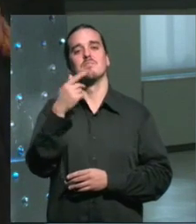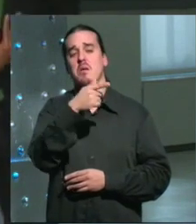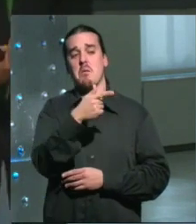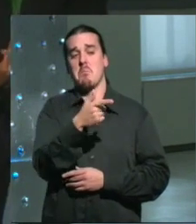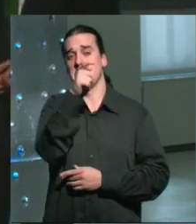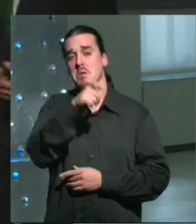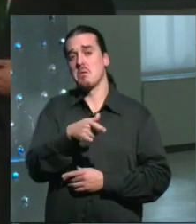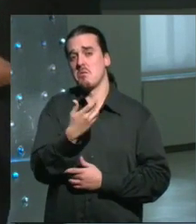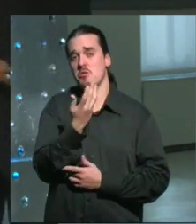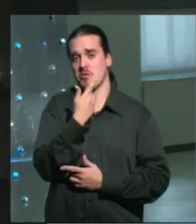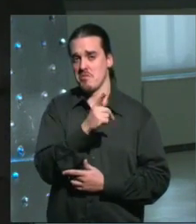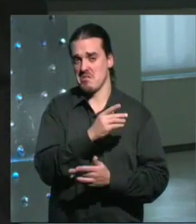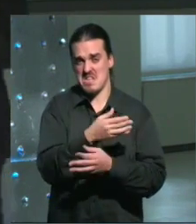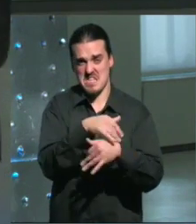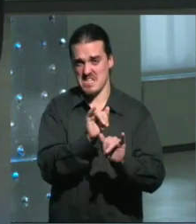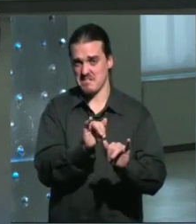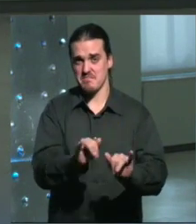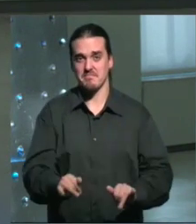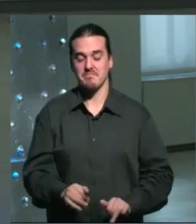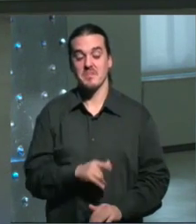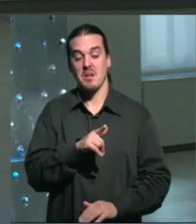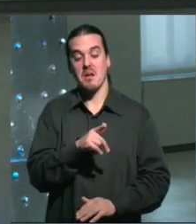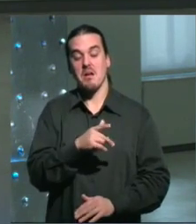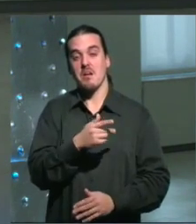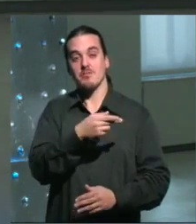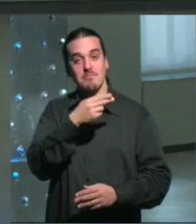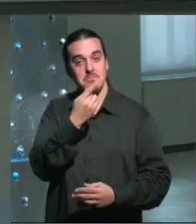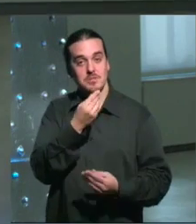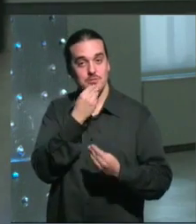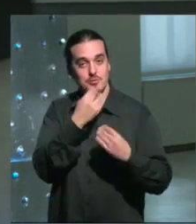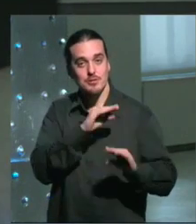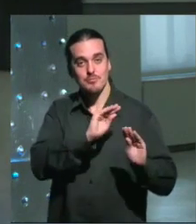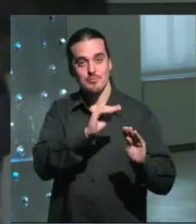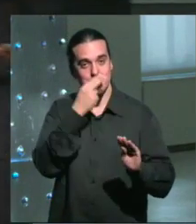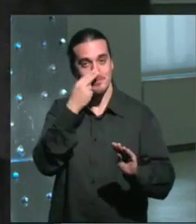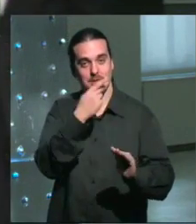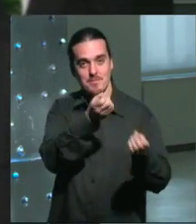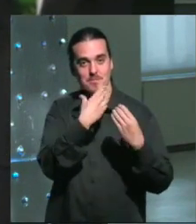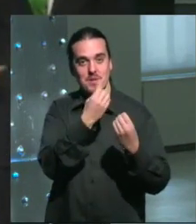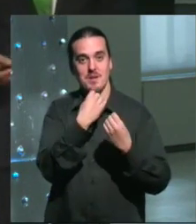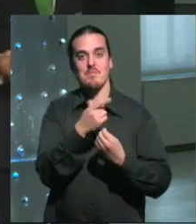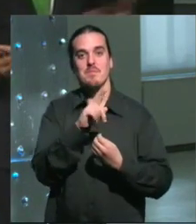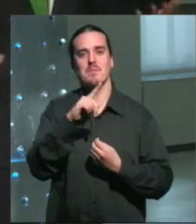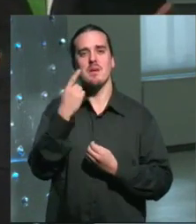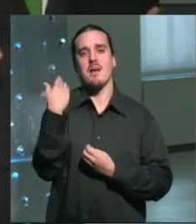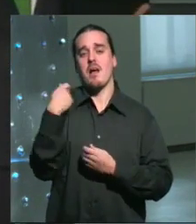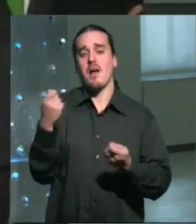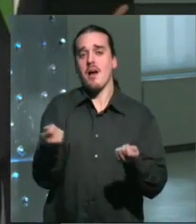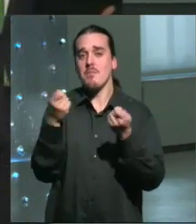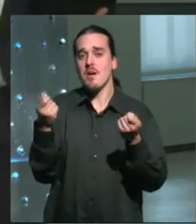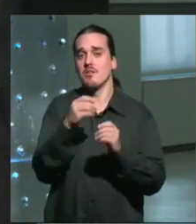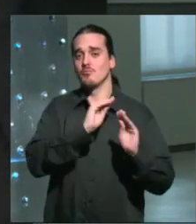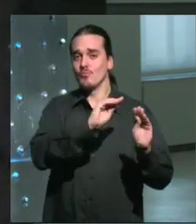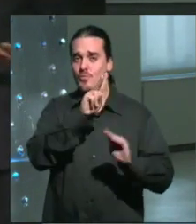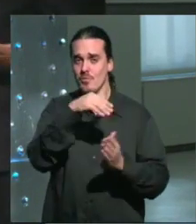contó a mí personalmente una historia muy interesante. Me dijo que cuando empezó la campaña en el 2004, lo primero que hace todo político es pedir una encuesta de popularidad, a